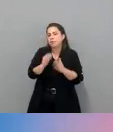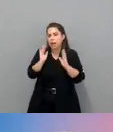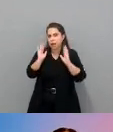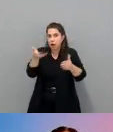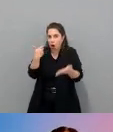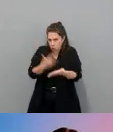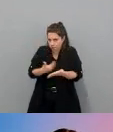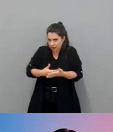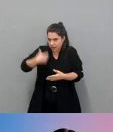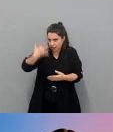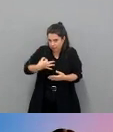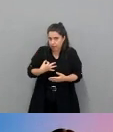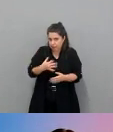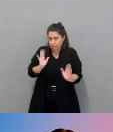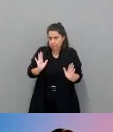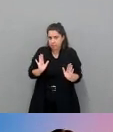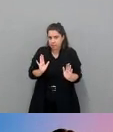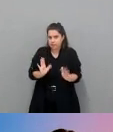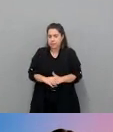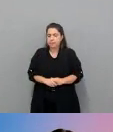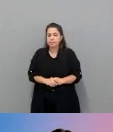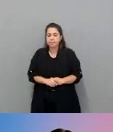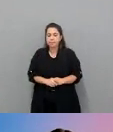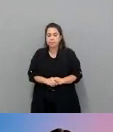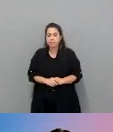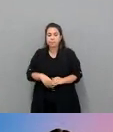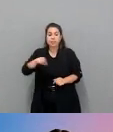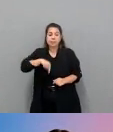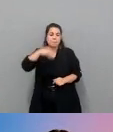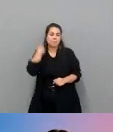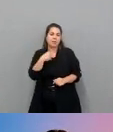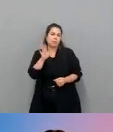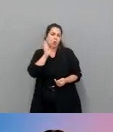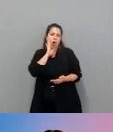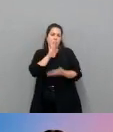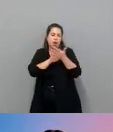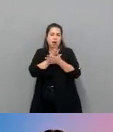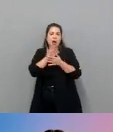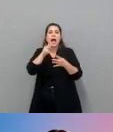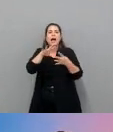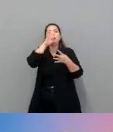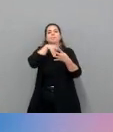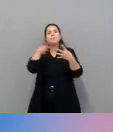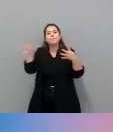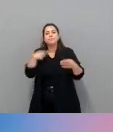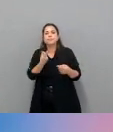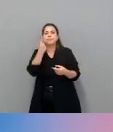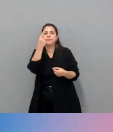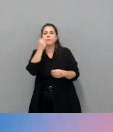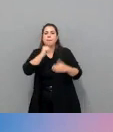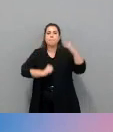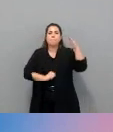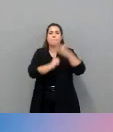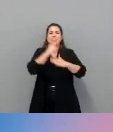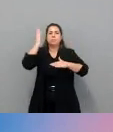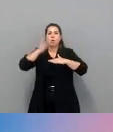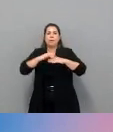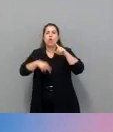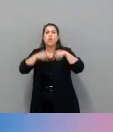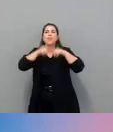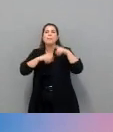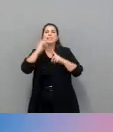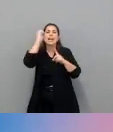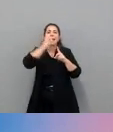justificarlo? Sí. Y también exactamente lo mismo, cuantías máximas y mínimas. En función del grado que tengas,